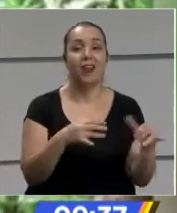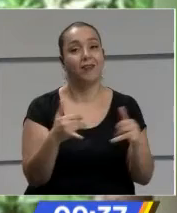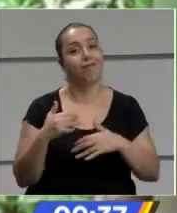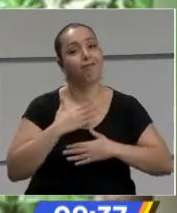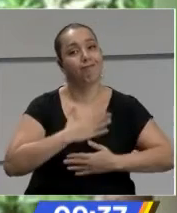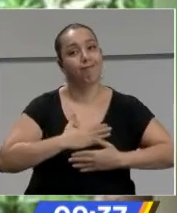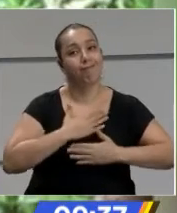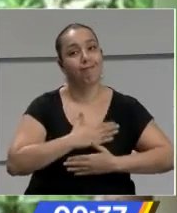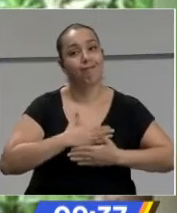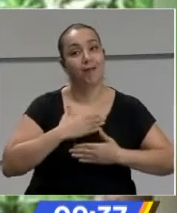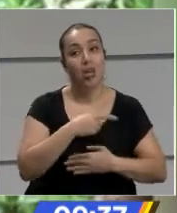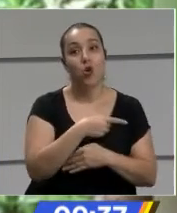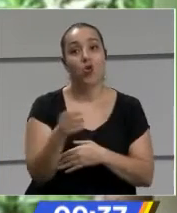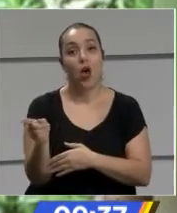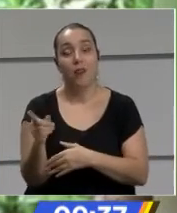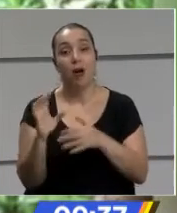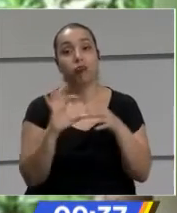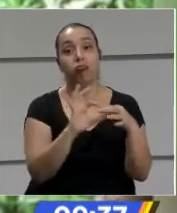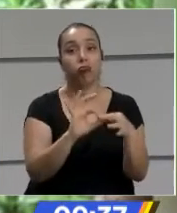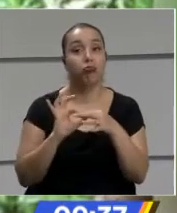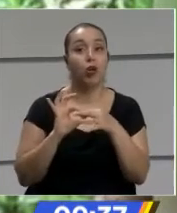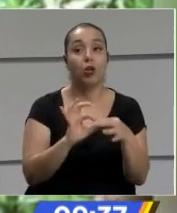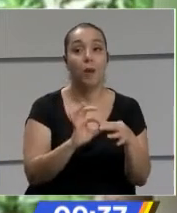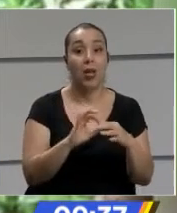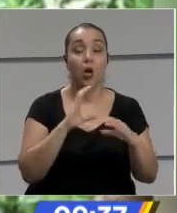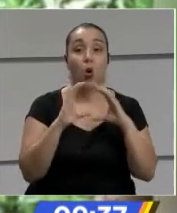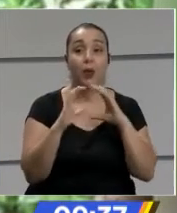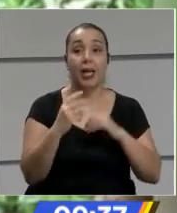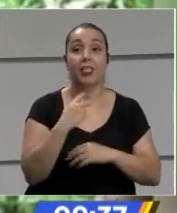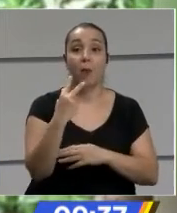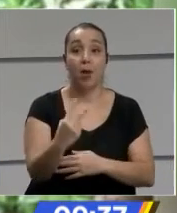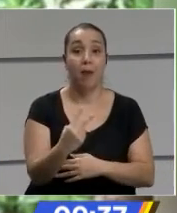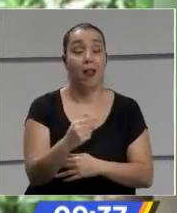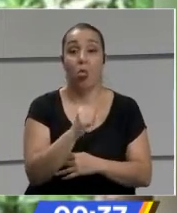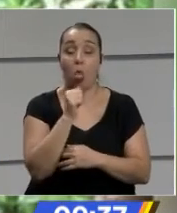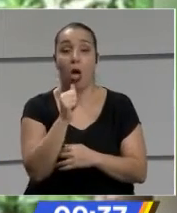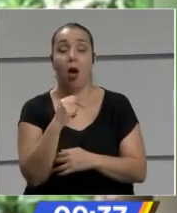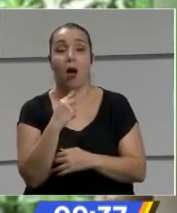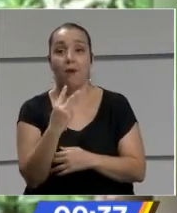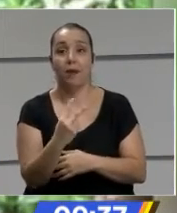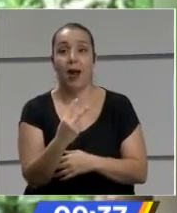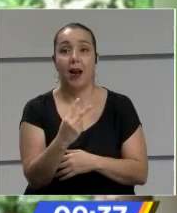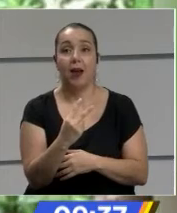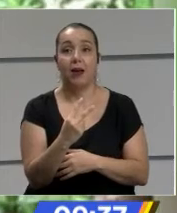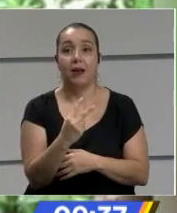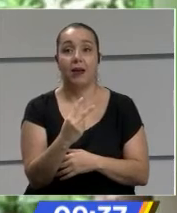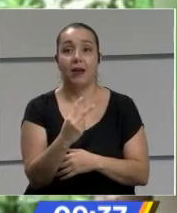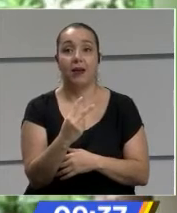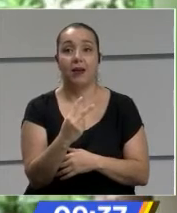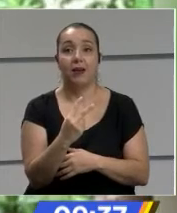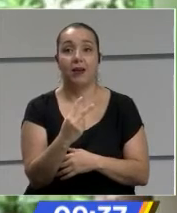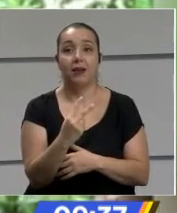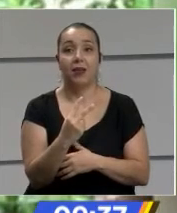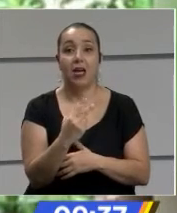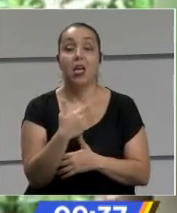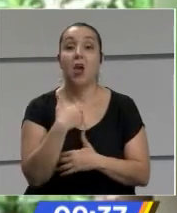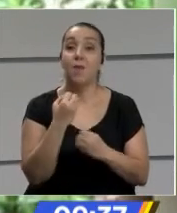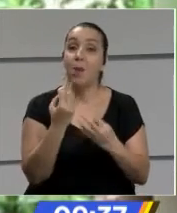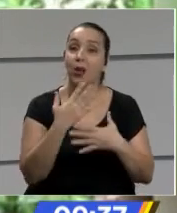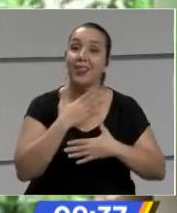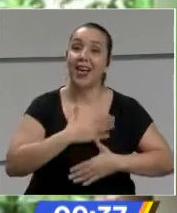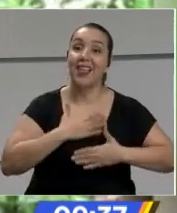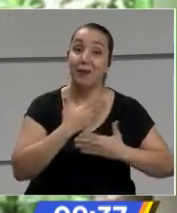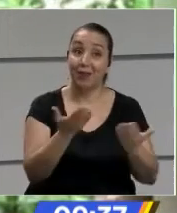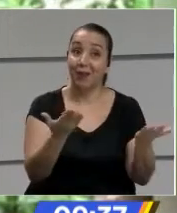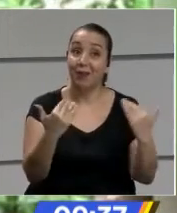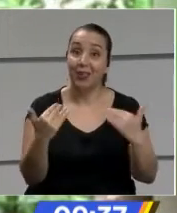donde trabajaremos la coordinación motriz, la comunicación verbal y no verbal y sobre todo muchísima diversión. ¿Qué tal